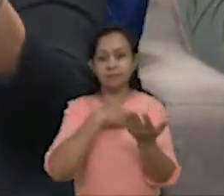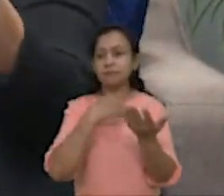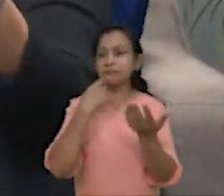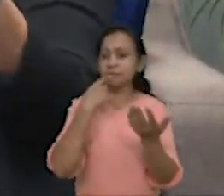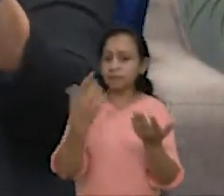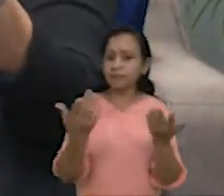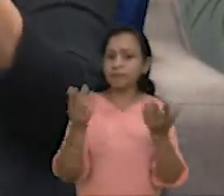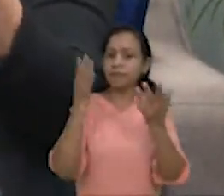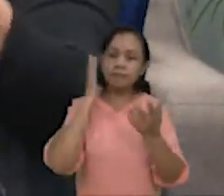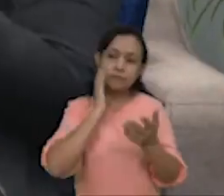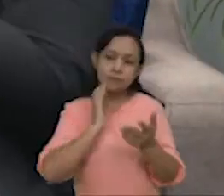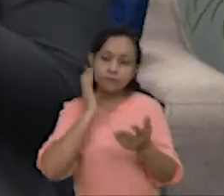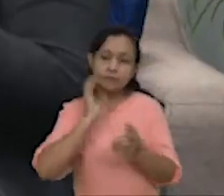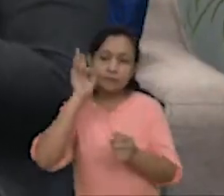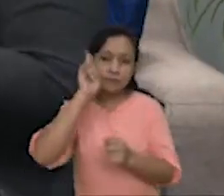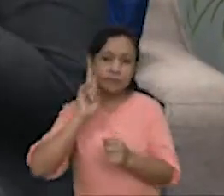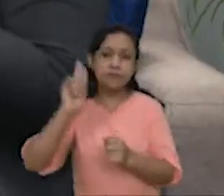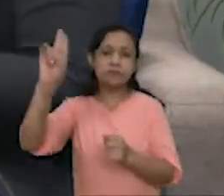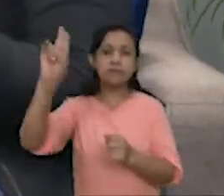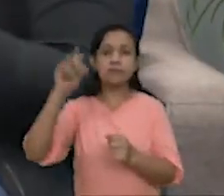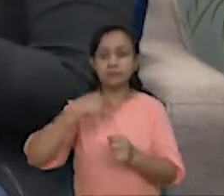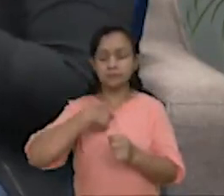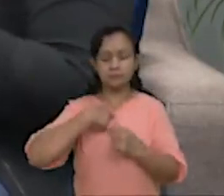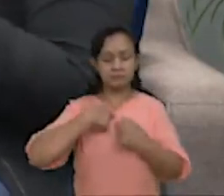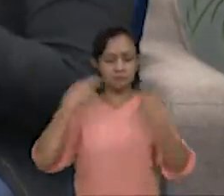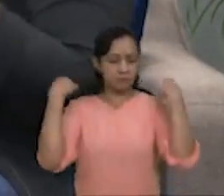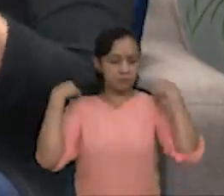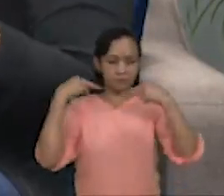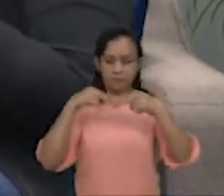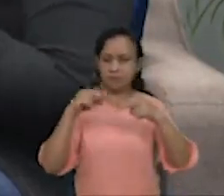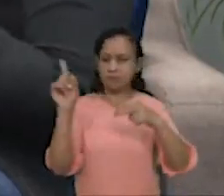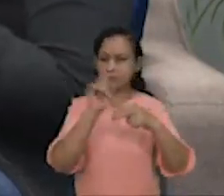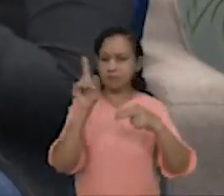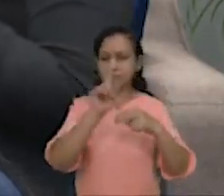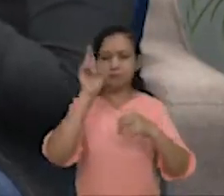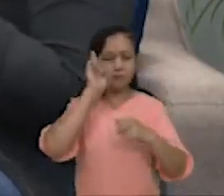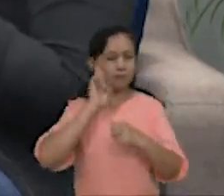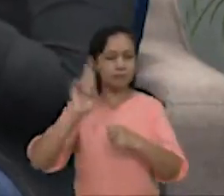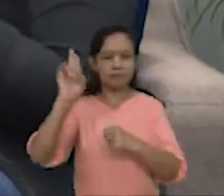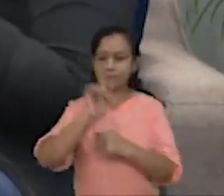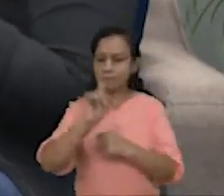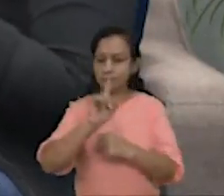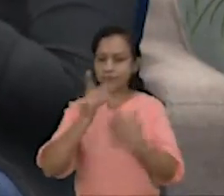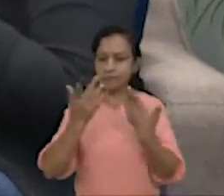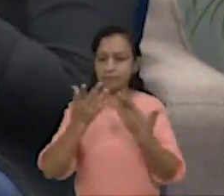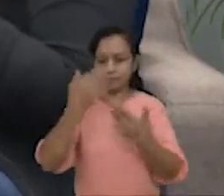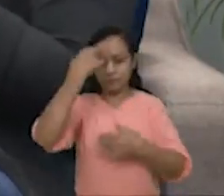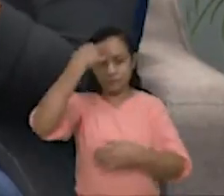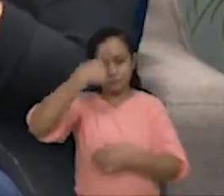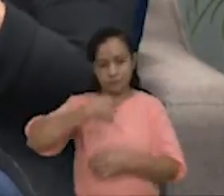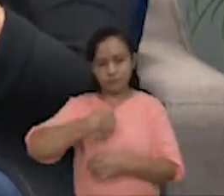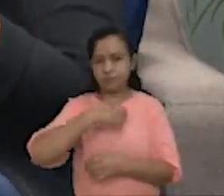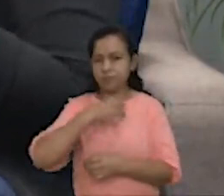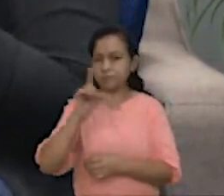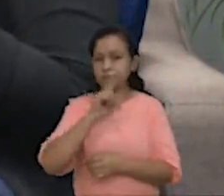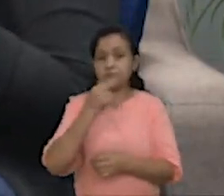desmarco de la experiencia universitaria porque yo ya no doy clase, o sea, ya no estoy en las universidades, ya no tengo esa responsabilidad, no